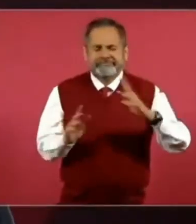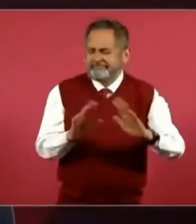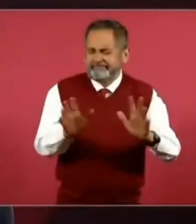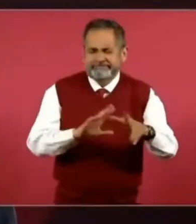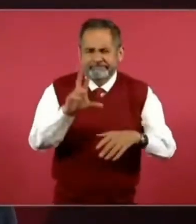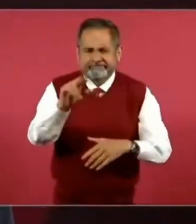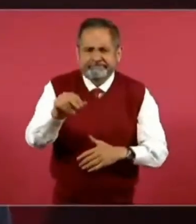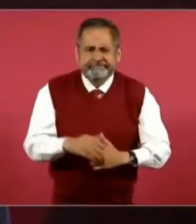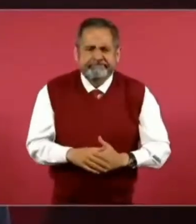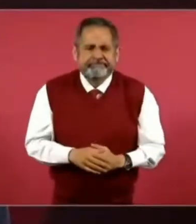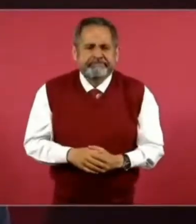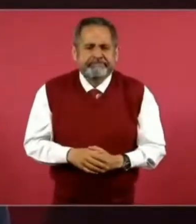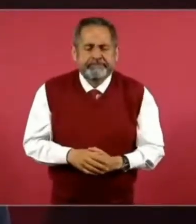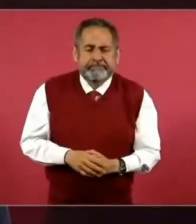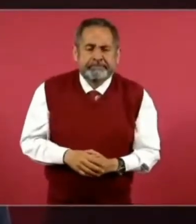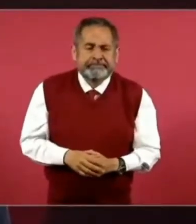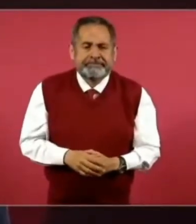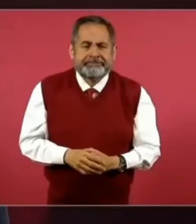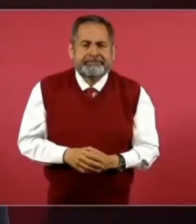Pero además,